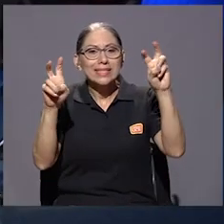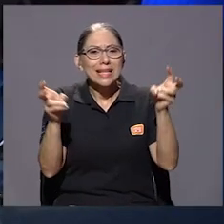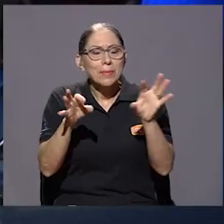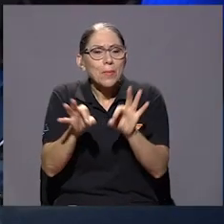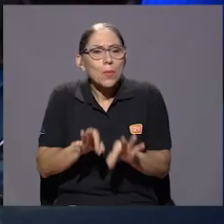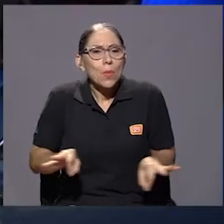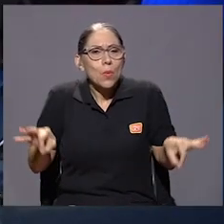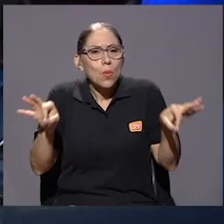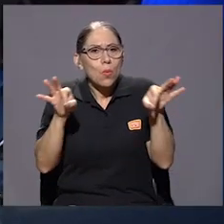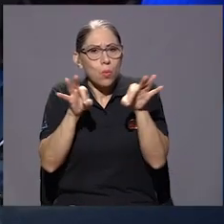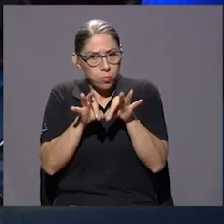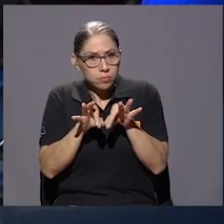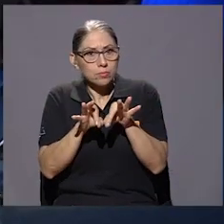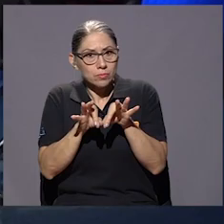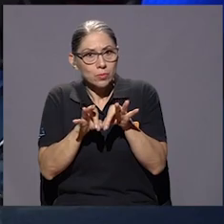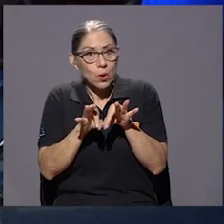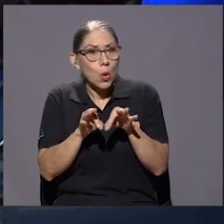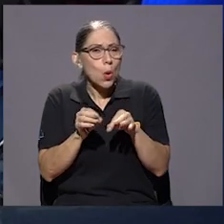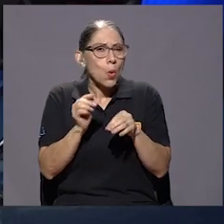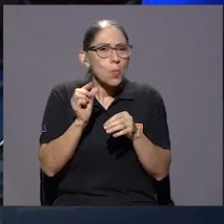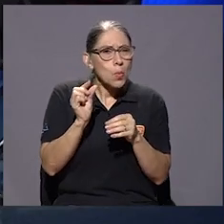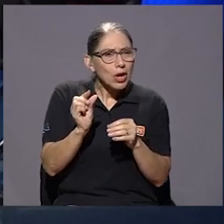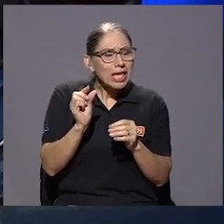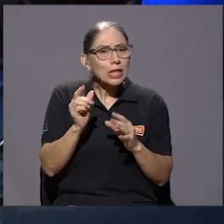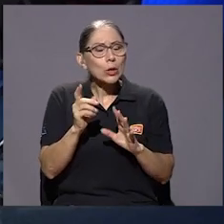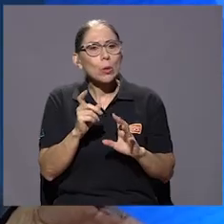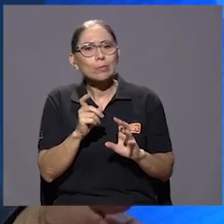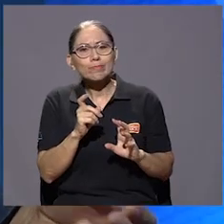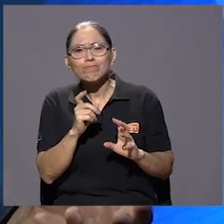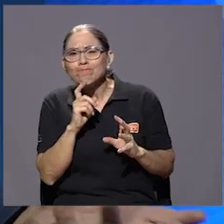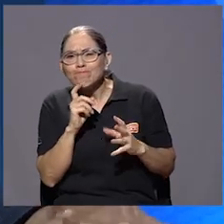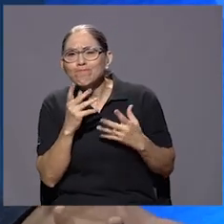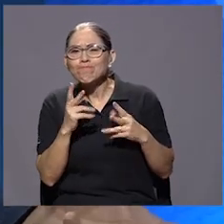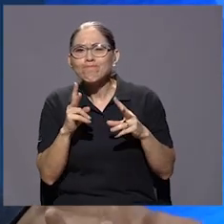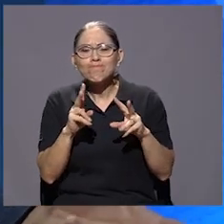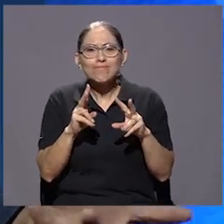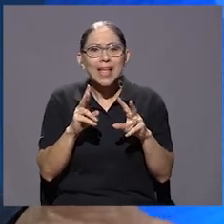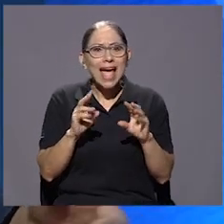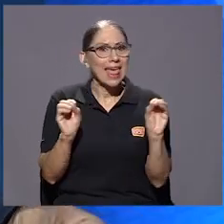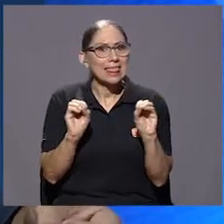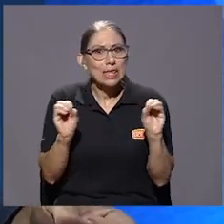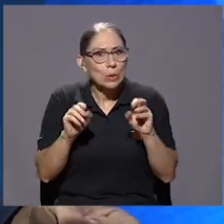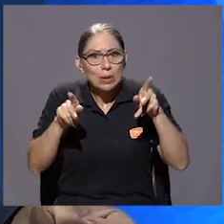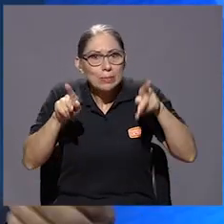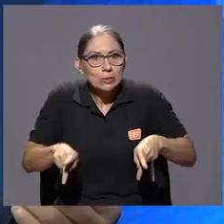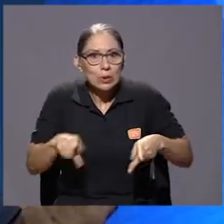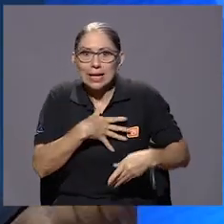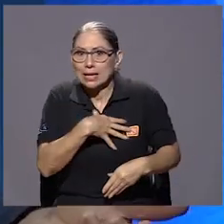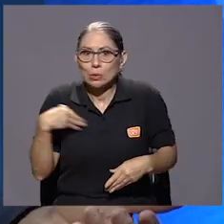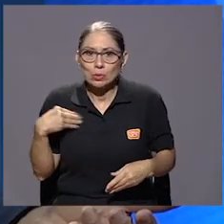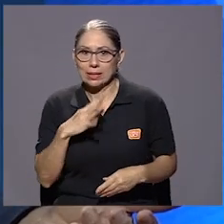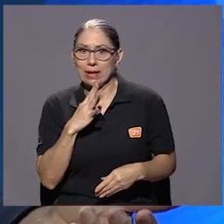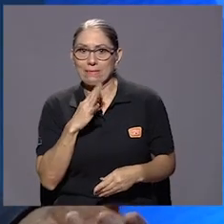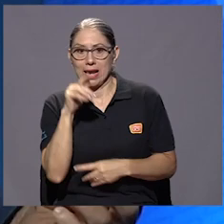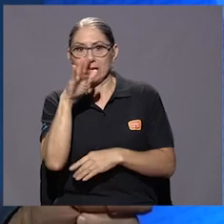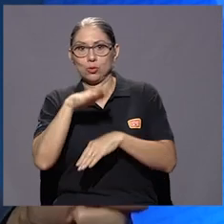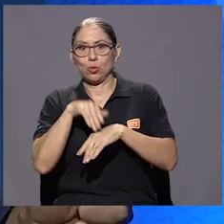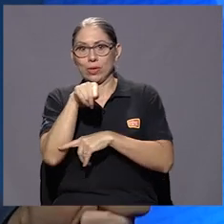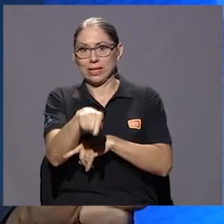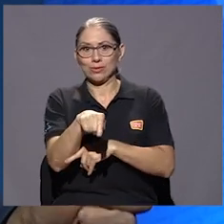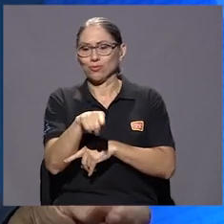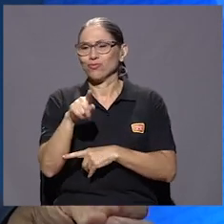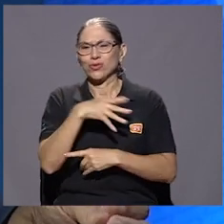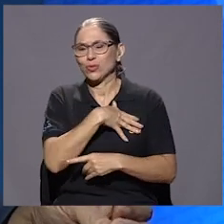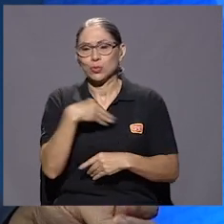importante, un poquito escabroso, diríamos. A nadie le gusta hablar de estas cosas y mucho menos enfrentarlas. Y